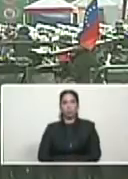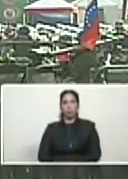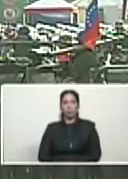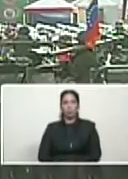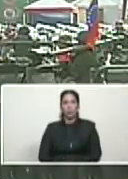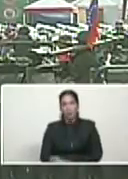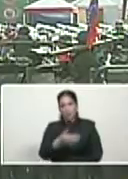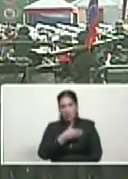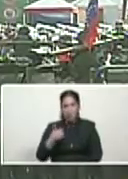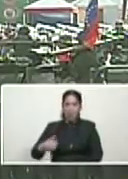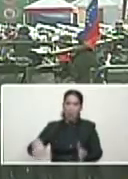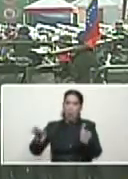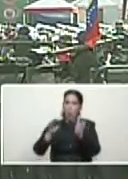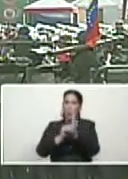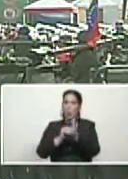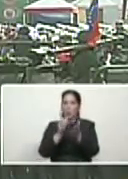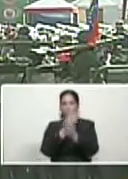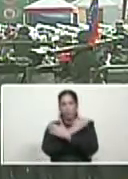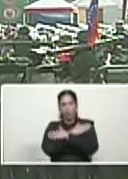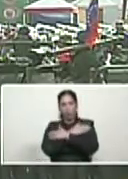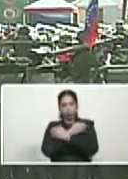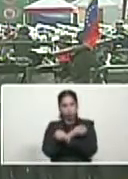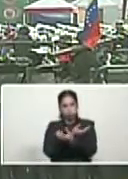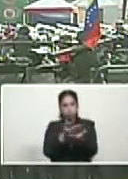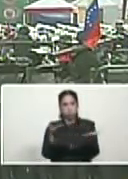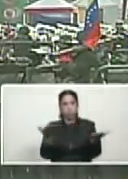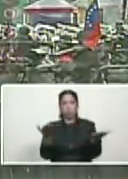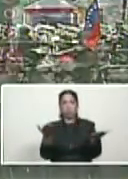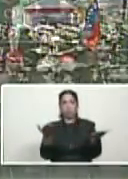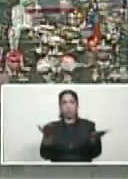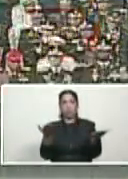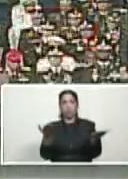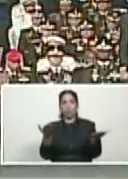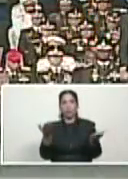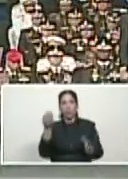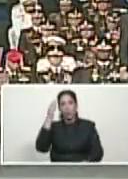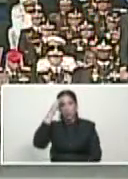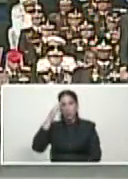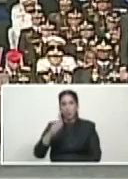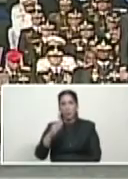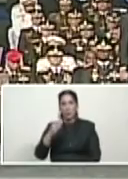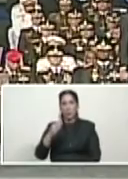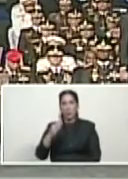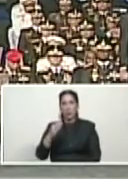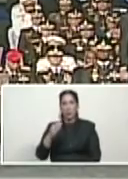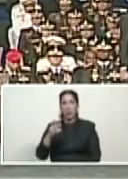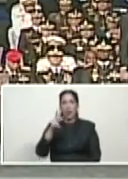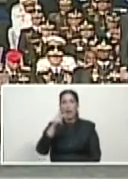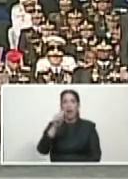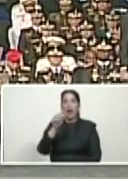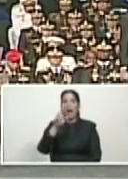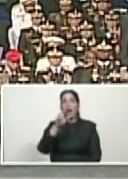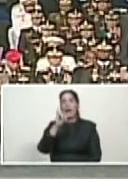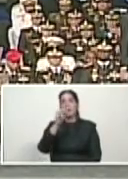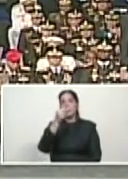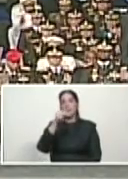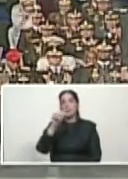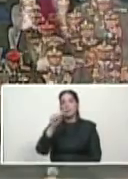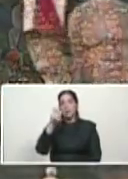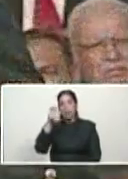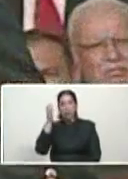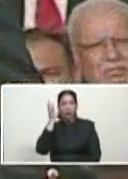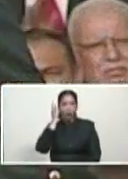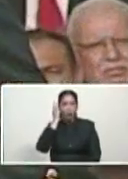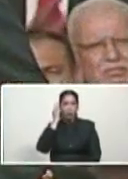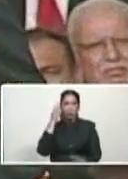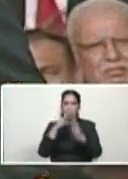Quiero ratificar mi felicitación a la patrullera Cariña y a toda la Armada Bolivariana de Venezuela por